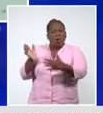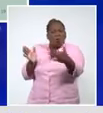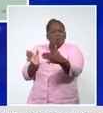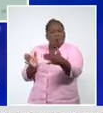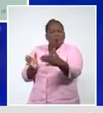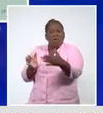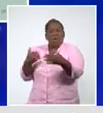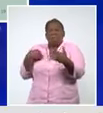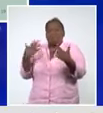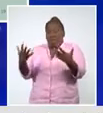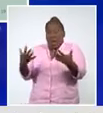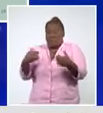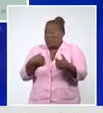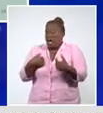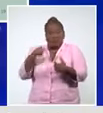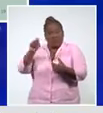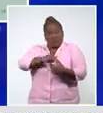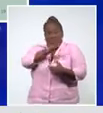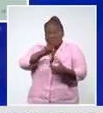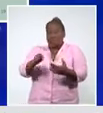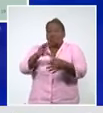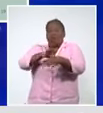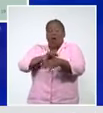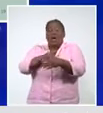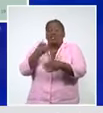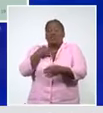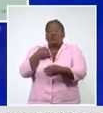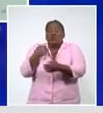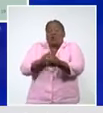que con frecuencia las llevo a mi boca.